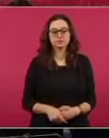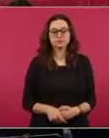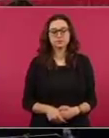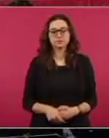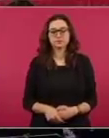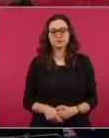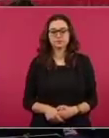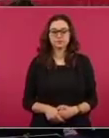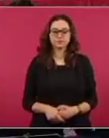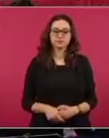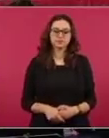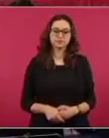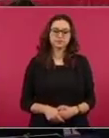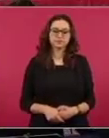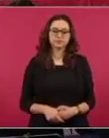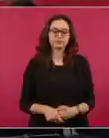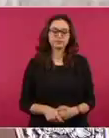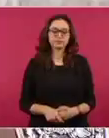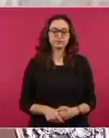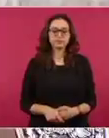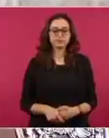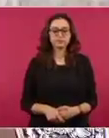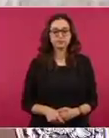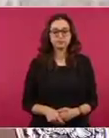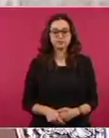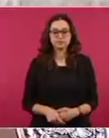el sitio donde